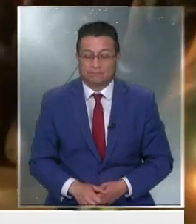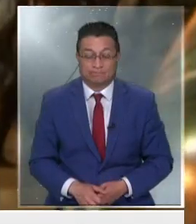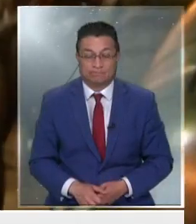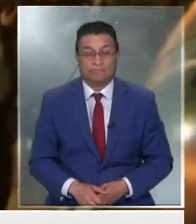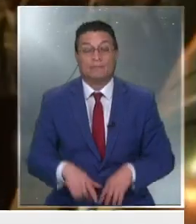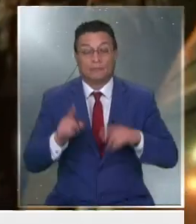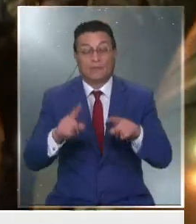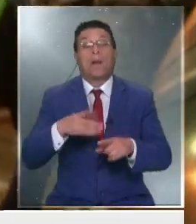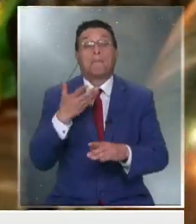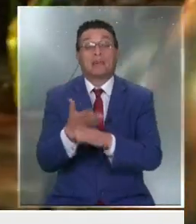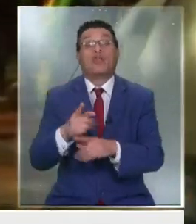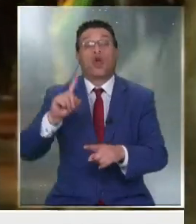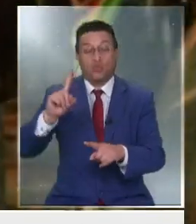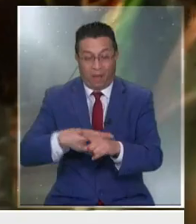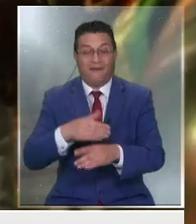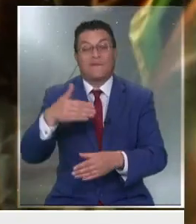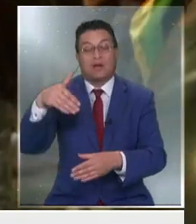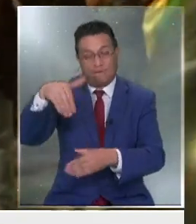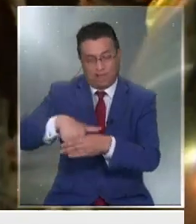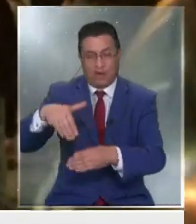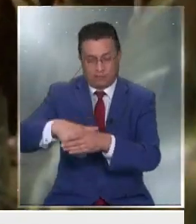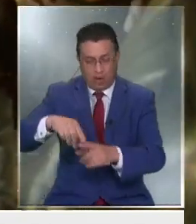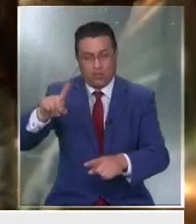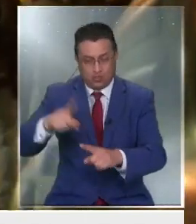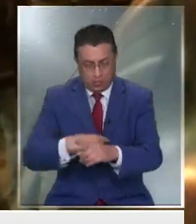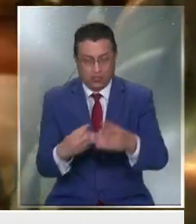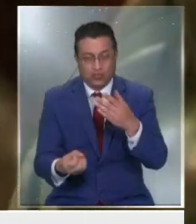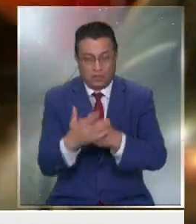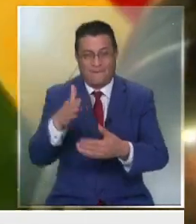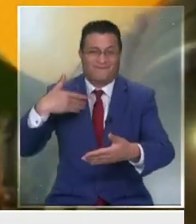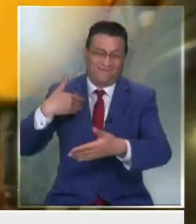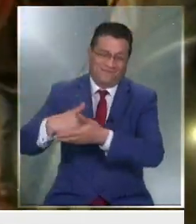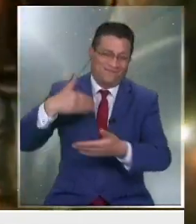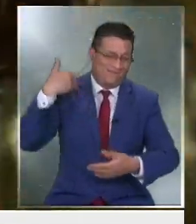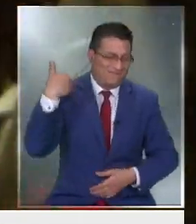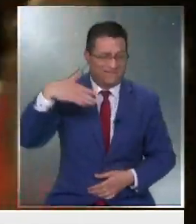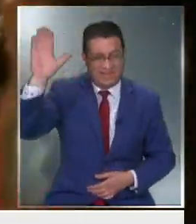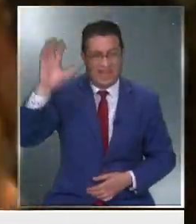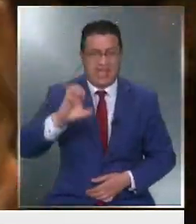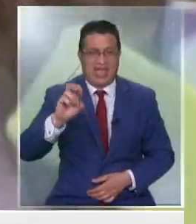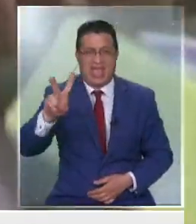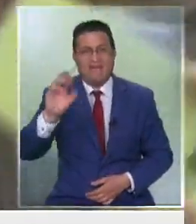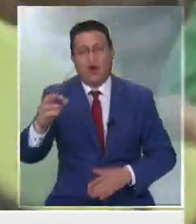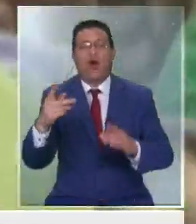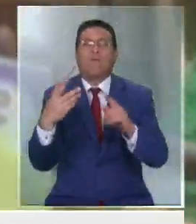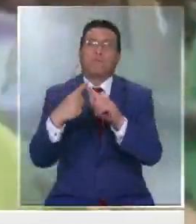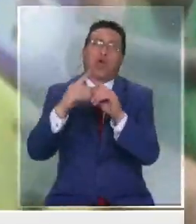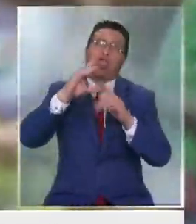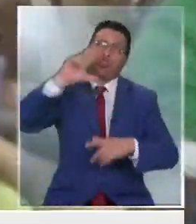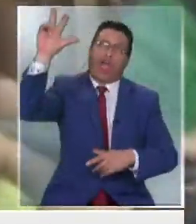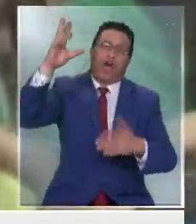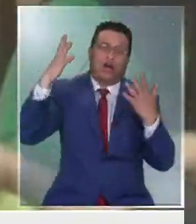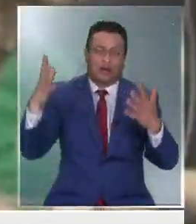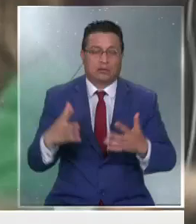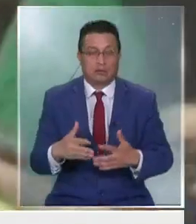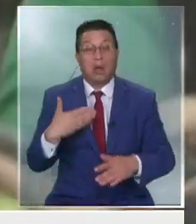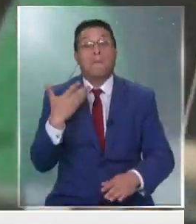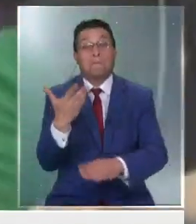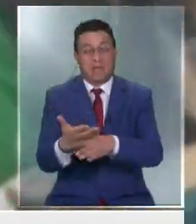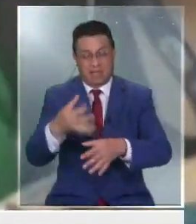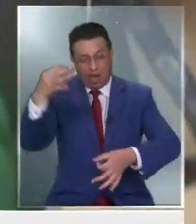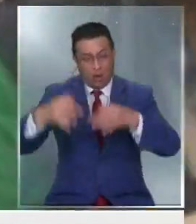Pedimos nuevas elecciones. Pedimos que se vaya Evo de una buena vez, por Dios. Vamos a pedir la